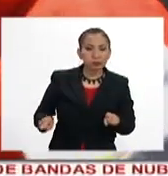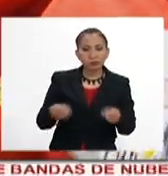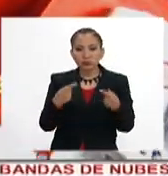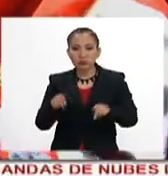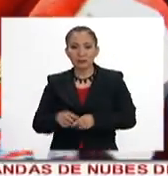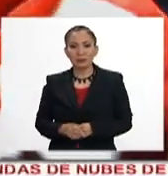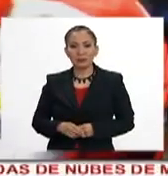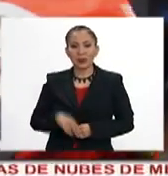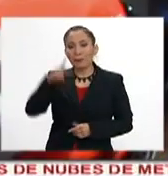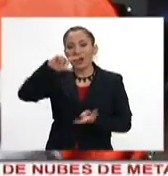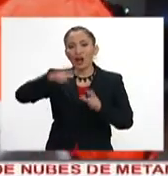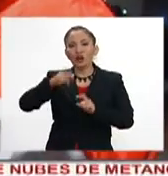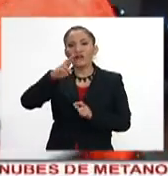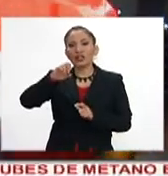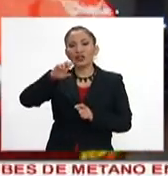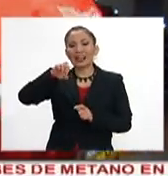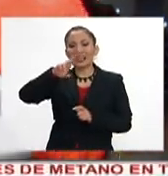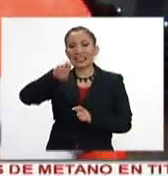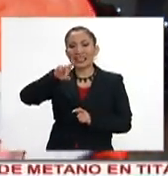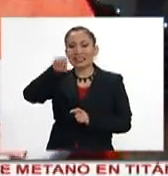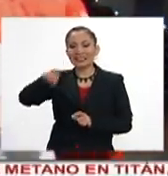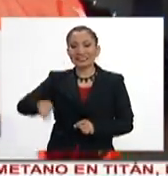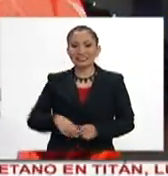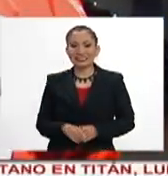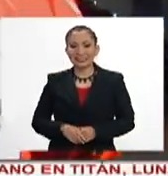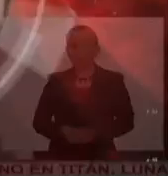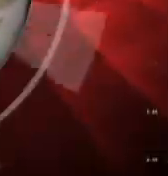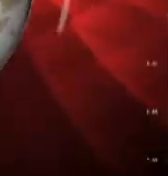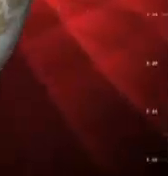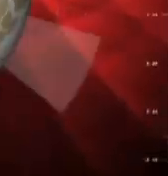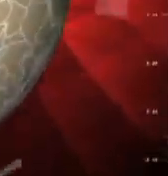sonido. Para México al Día, Rufino Enríquez González.